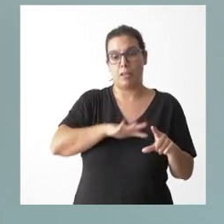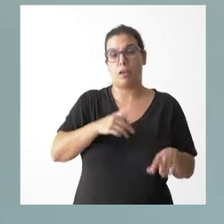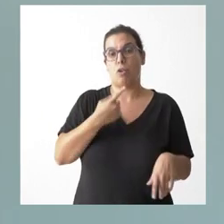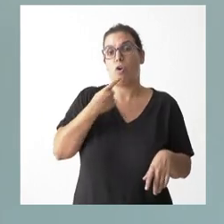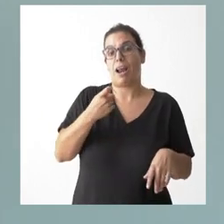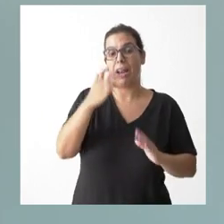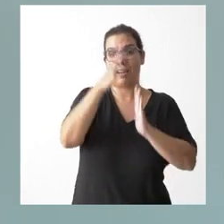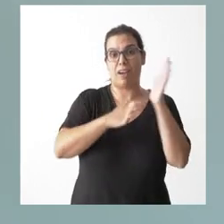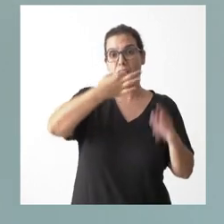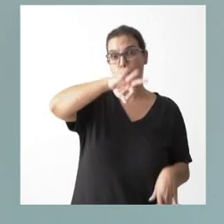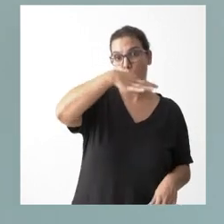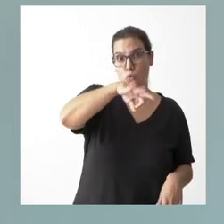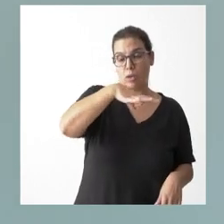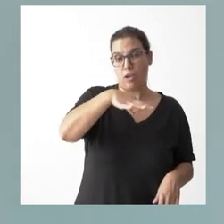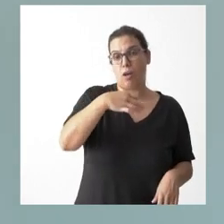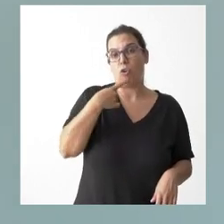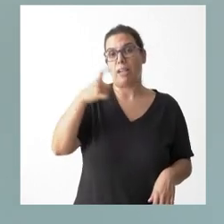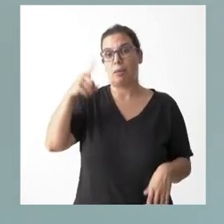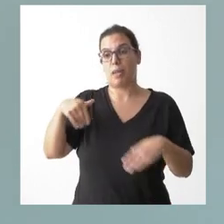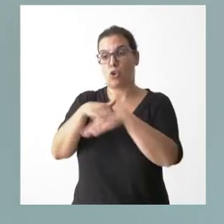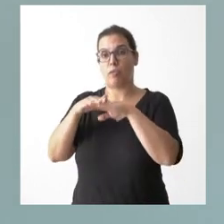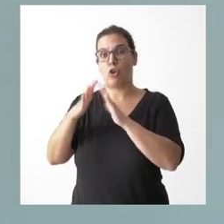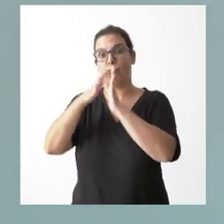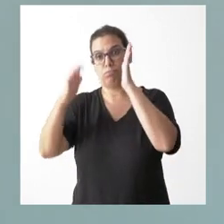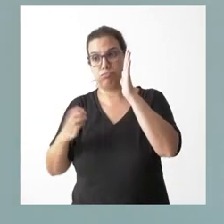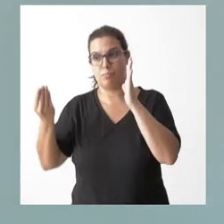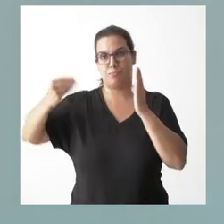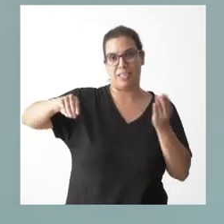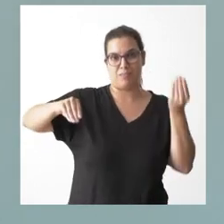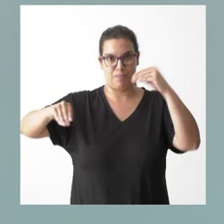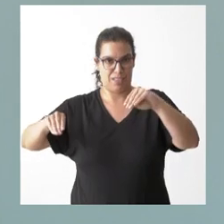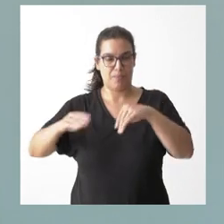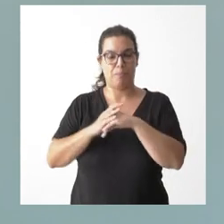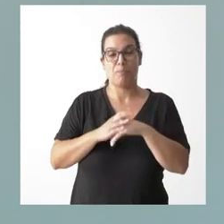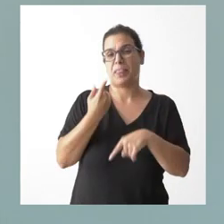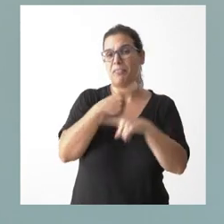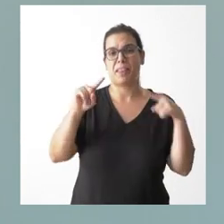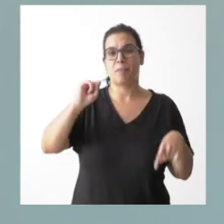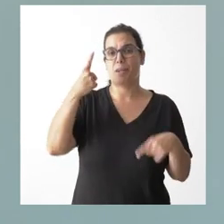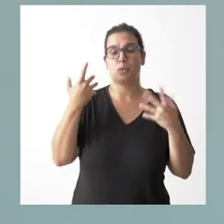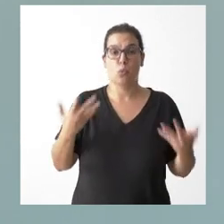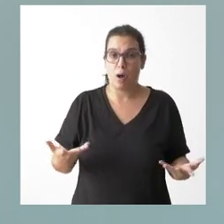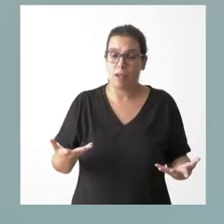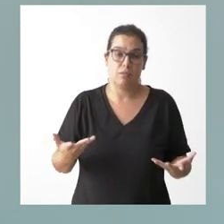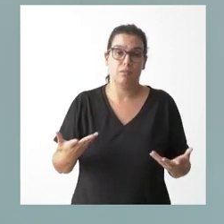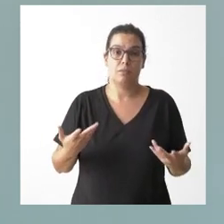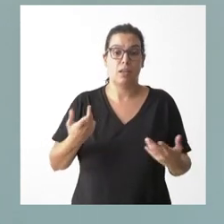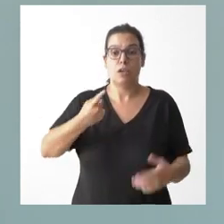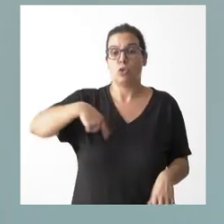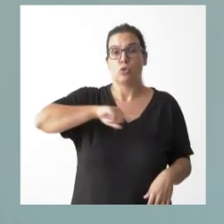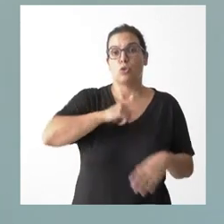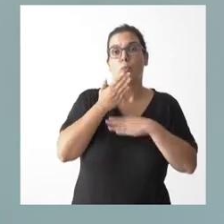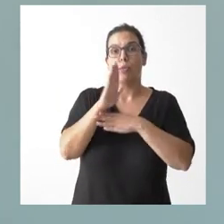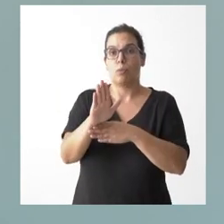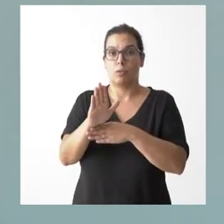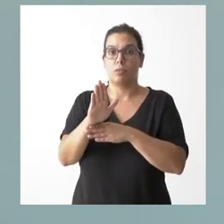que planteamos, porque hubiera una rebaja adicional por parte del Gobierno. Les insisto que la principal diferencia que existe es fundamentalmente que la nuestra es una propuesta de